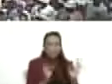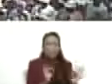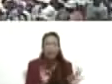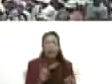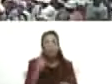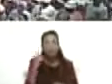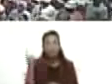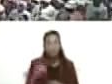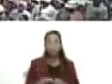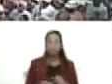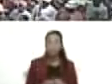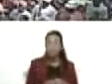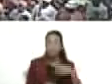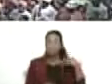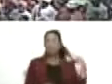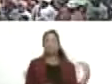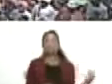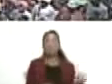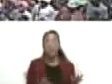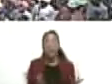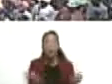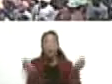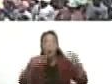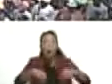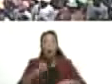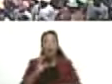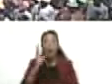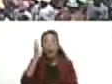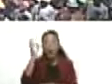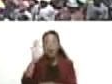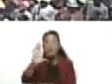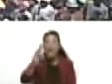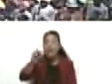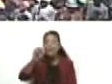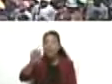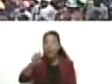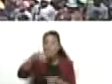Cuando el Consejo Nacional Electoral convoque,